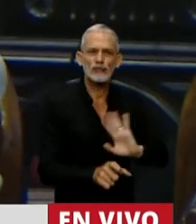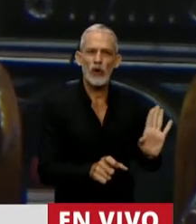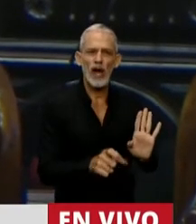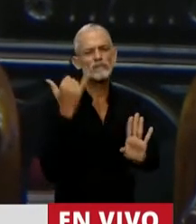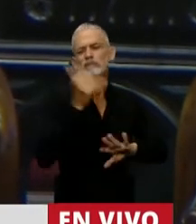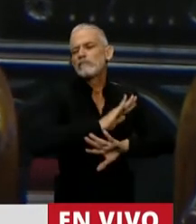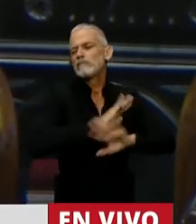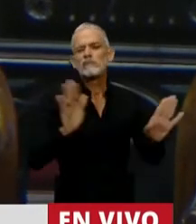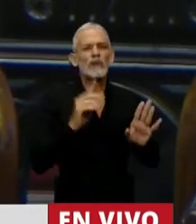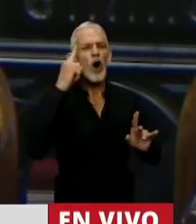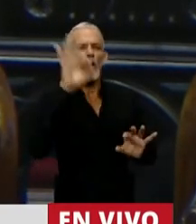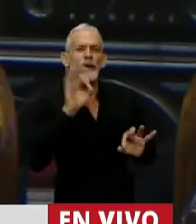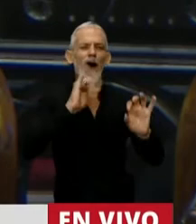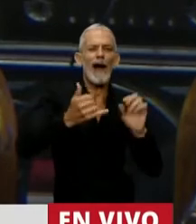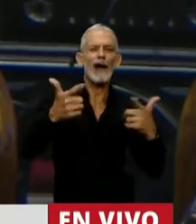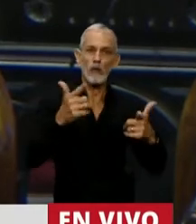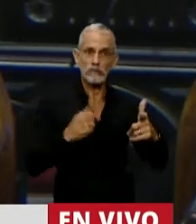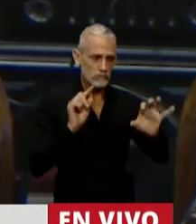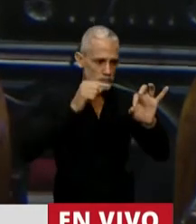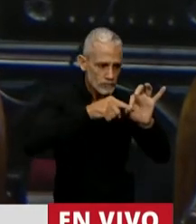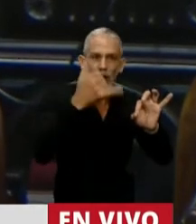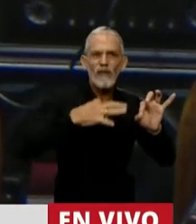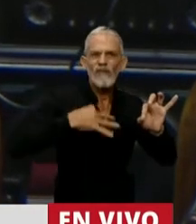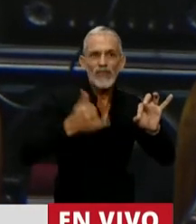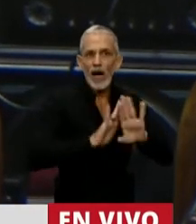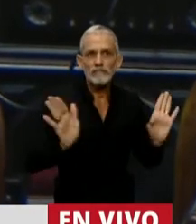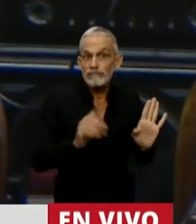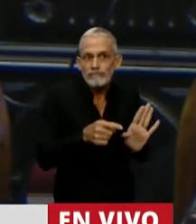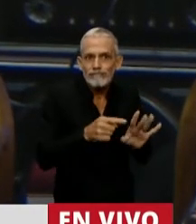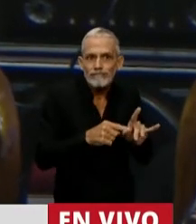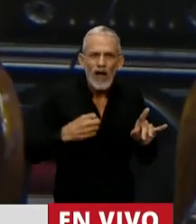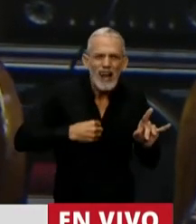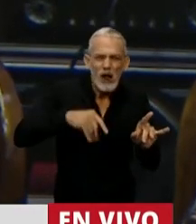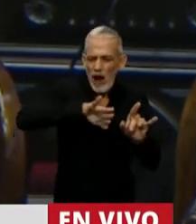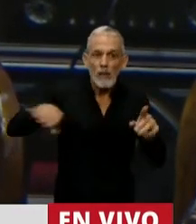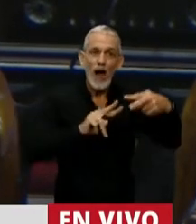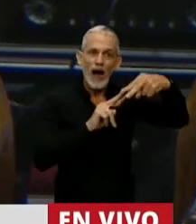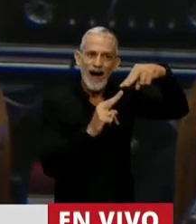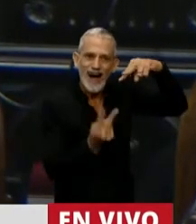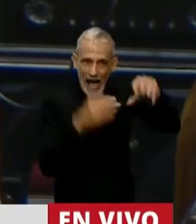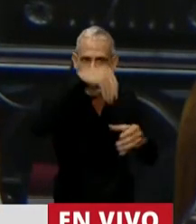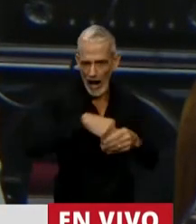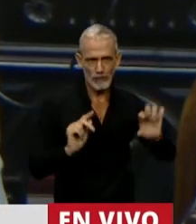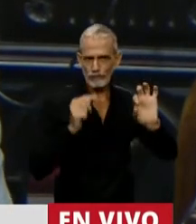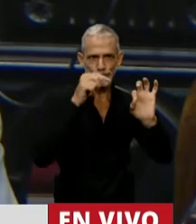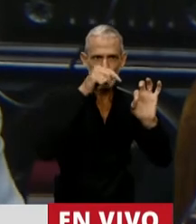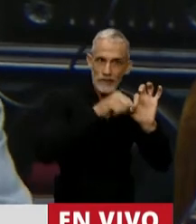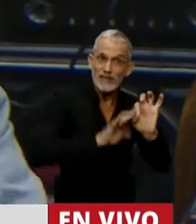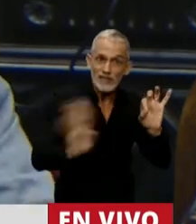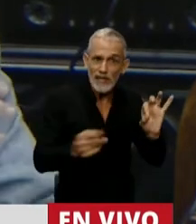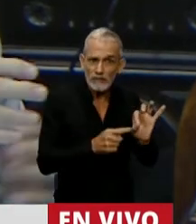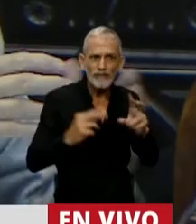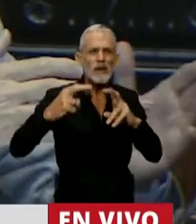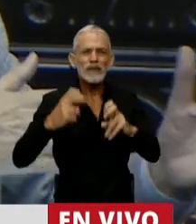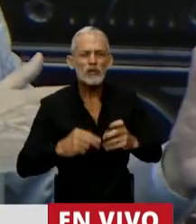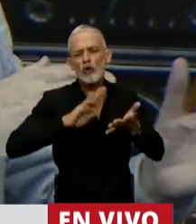ya no es más materia opinable, no es una afirmación metafísica, tiene el ADN, el mapa genético con el cual se hacen las